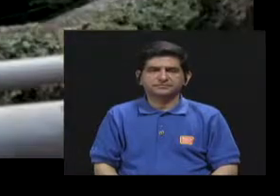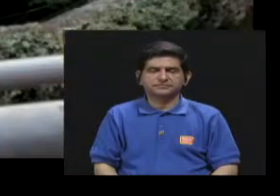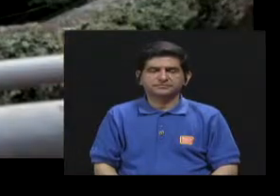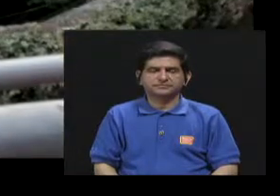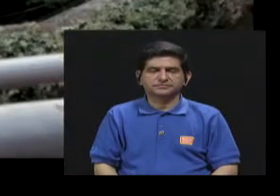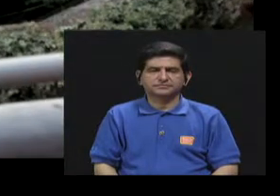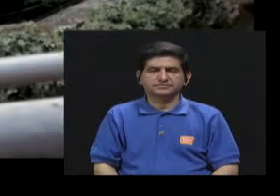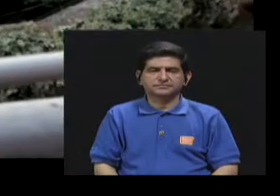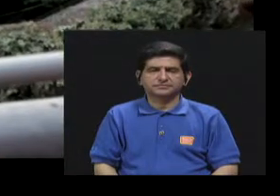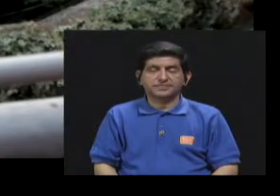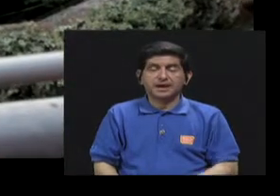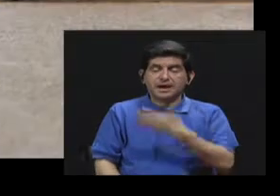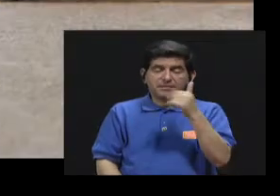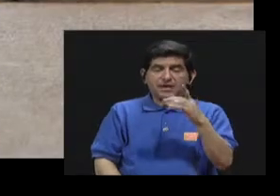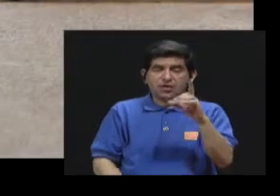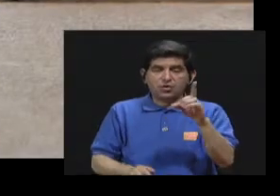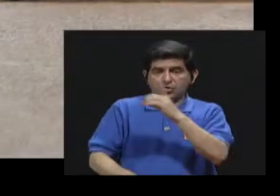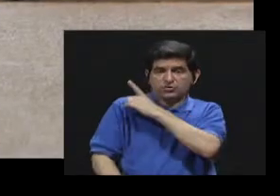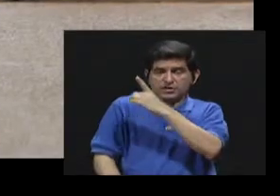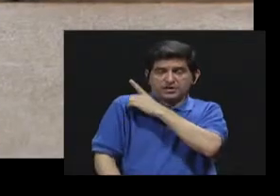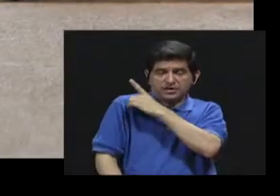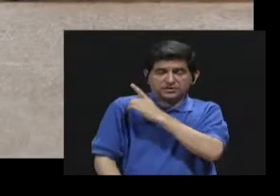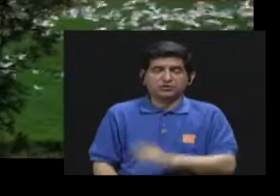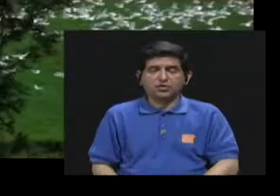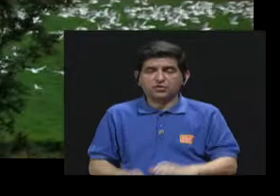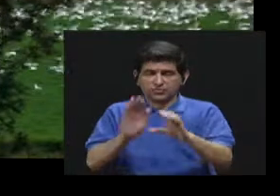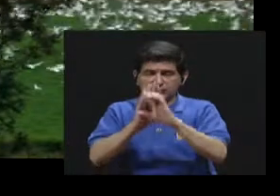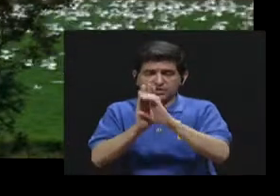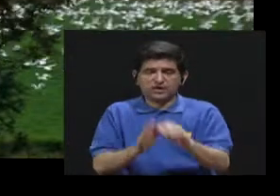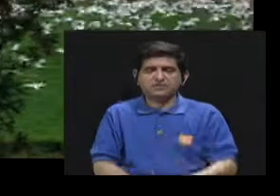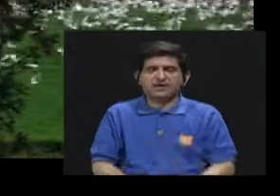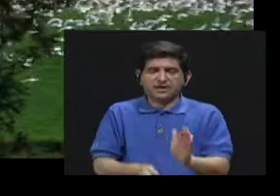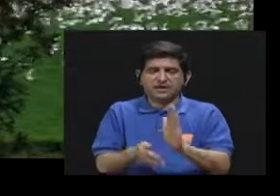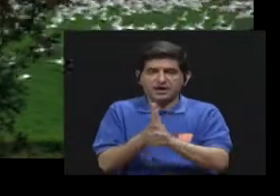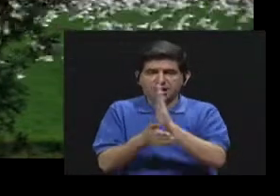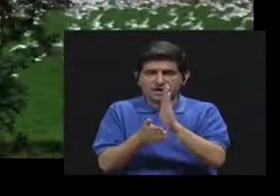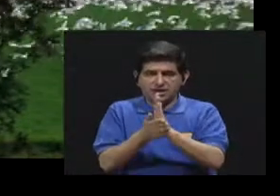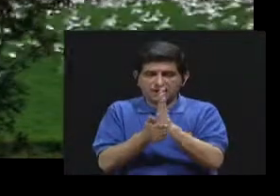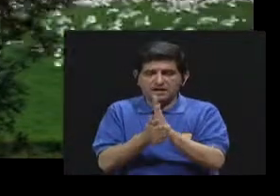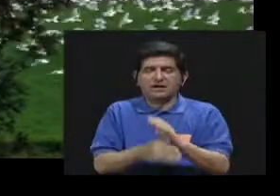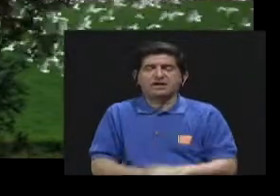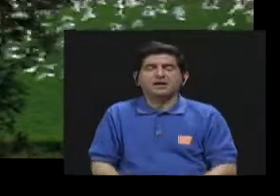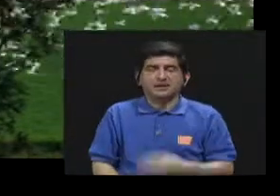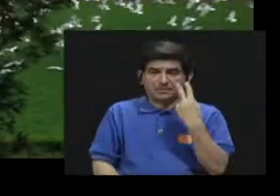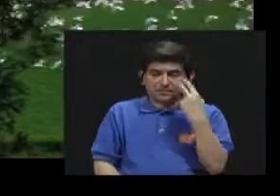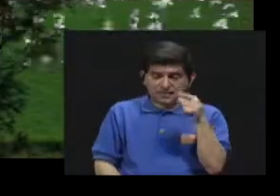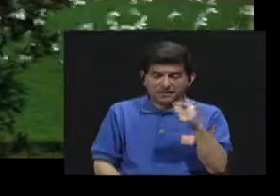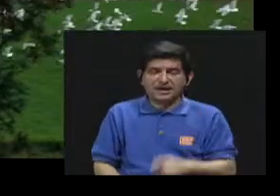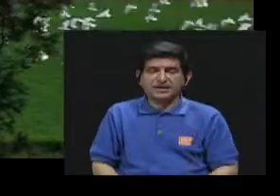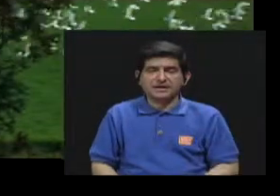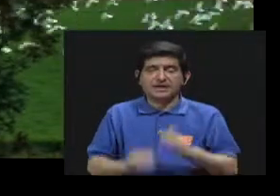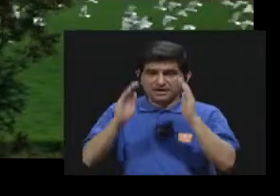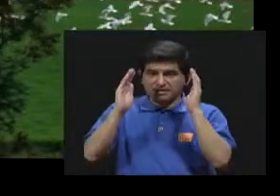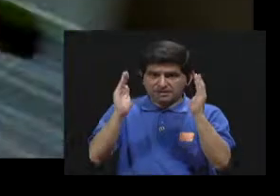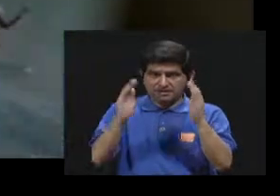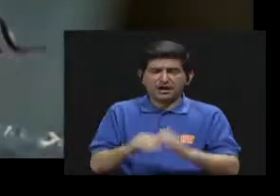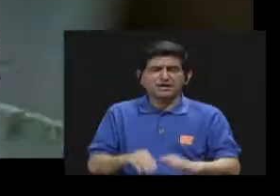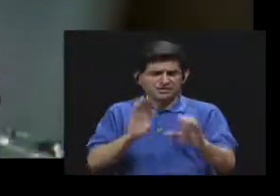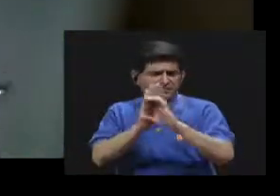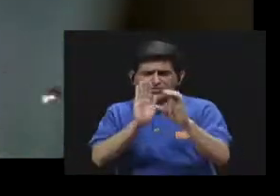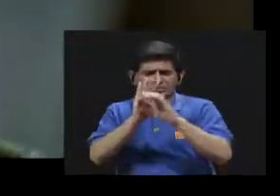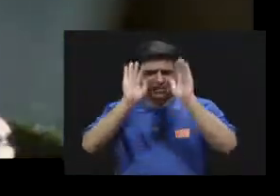Seeds of Time, mejor dirección de fotografía de largometraje documental internacional. Ahí la podemos apreciar, la fotografía,